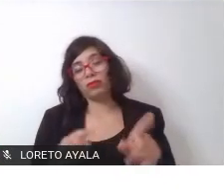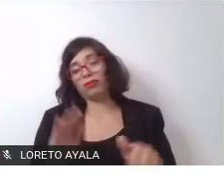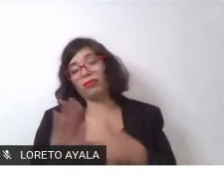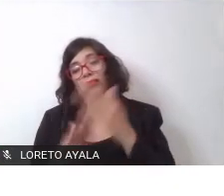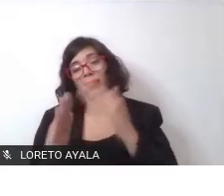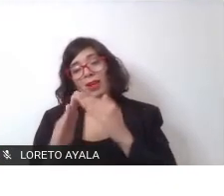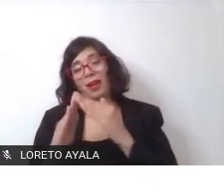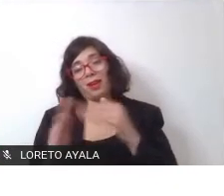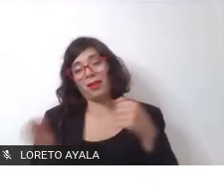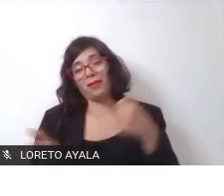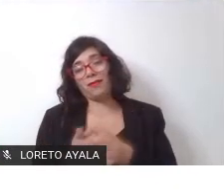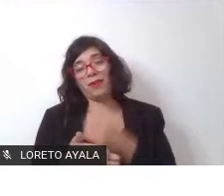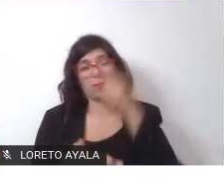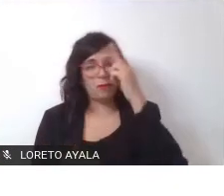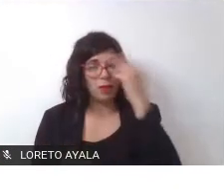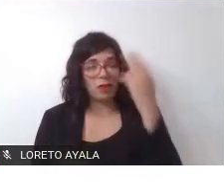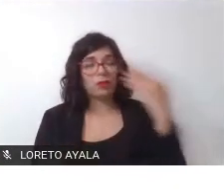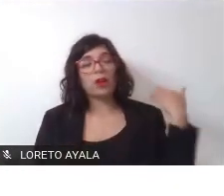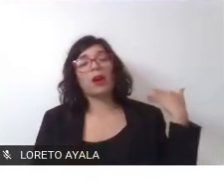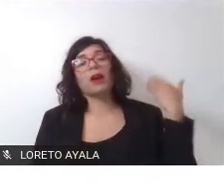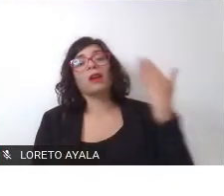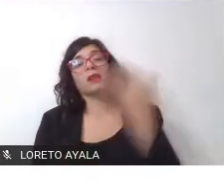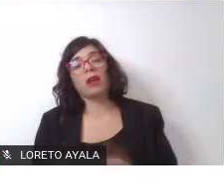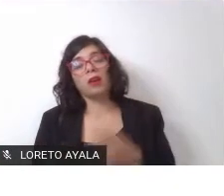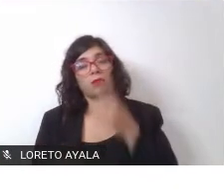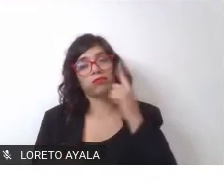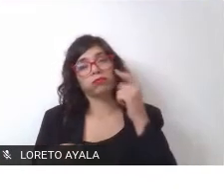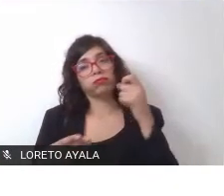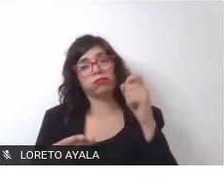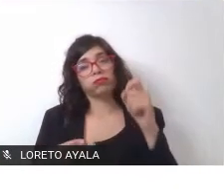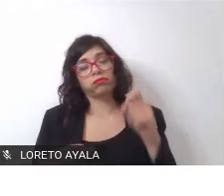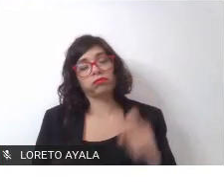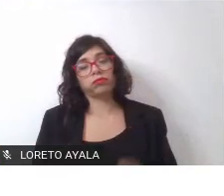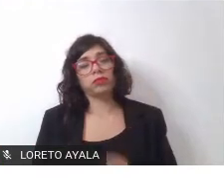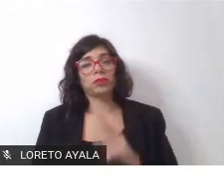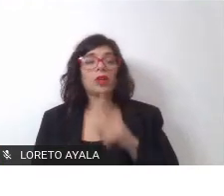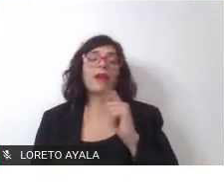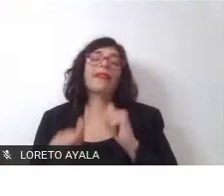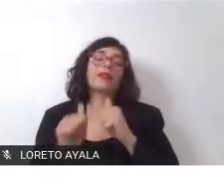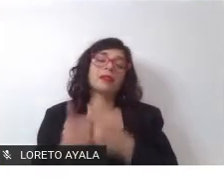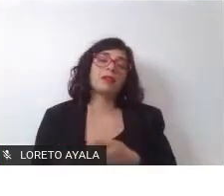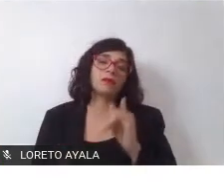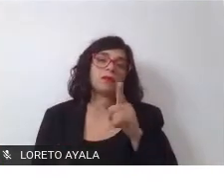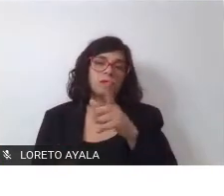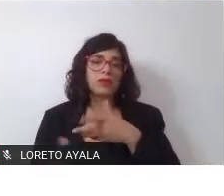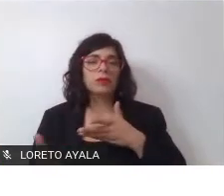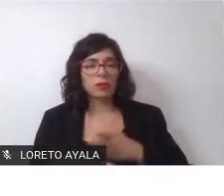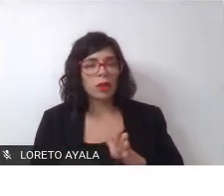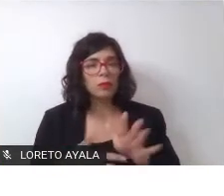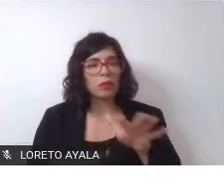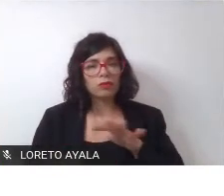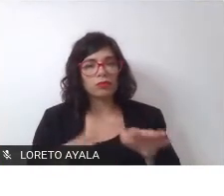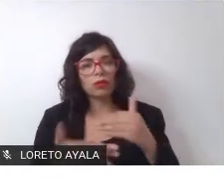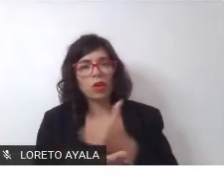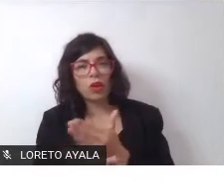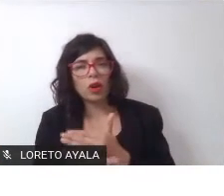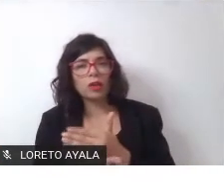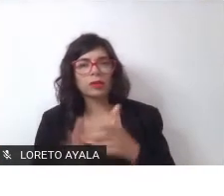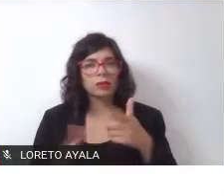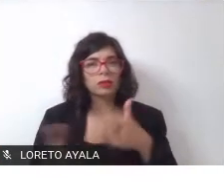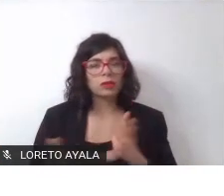fines de marzo hasta ahora y tomar en cuenta esa. Es un desafío. Seguir organizándonos, mantener